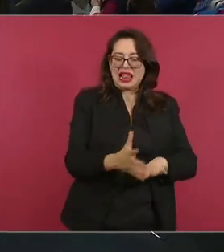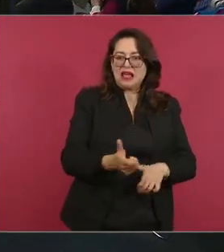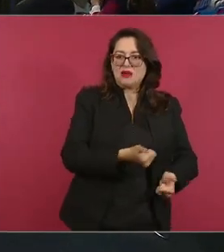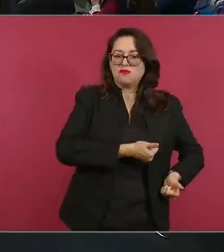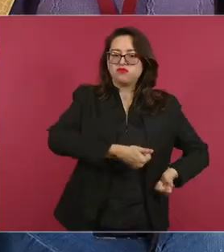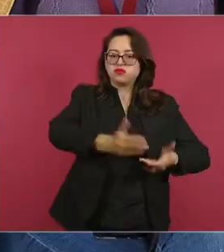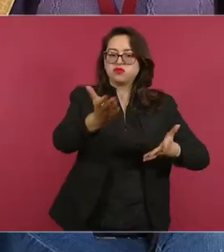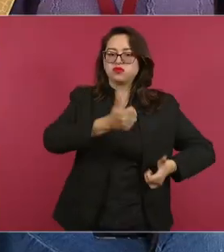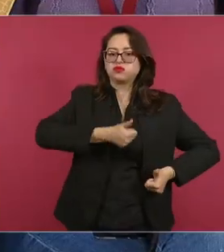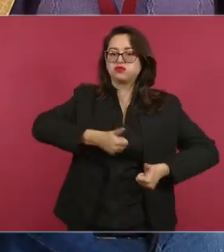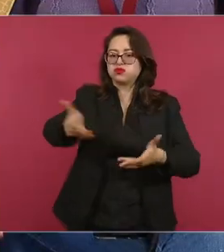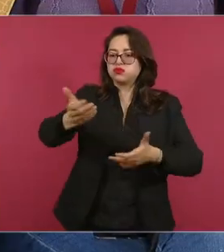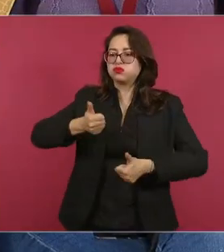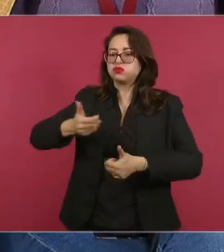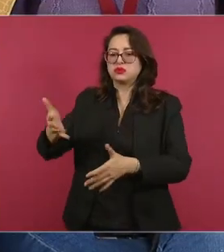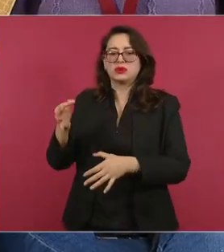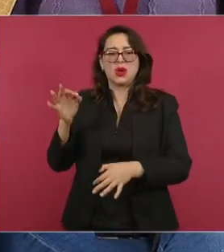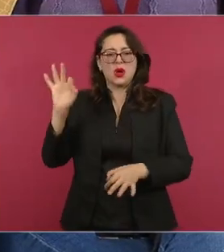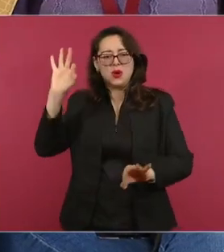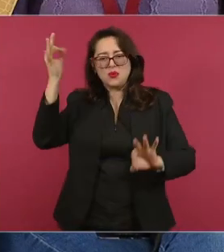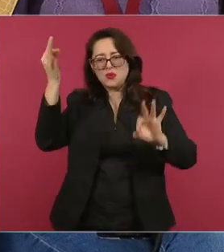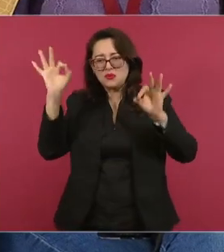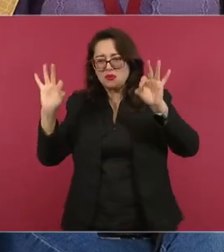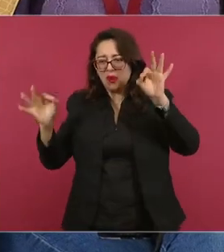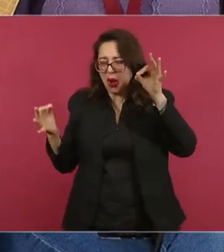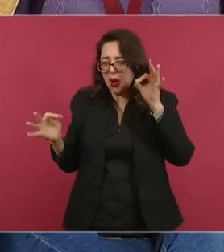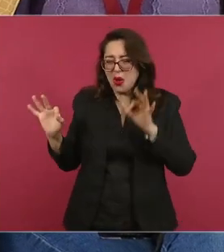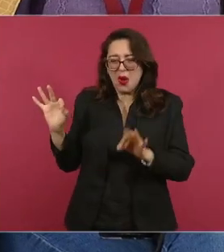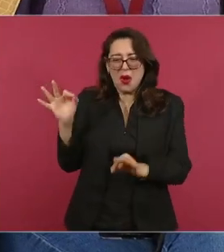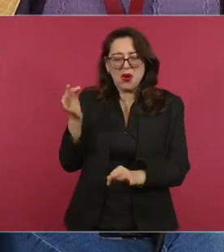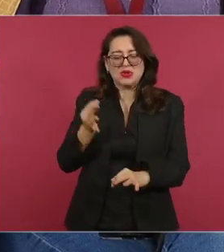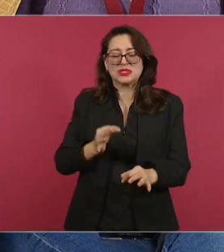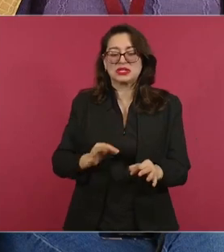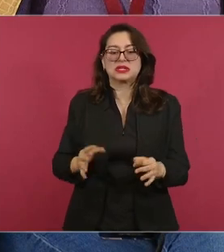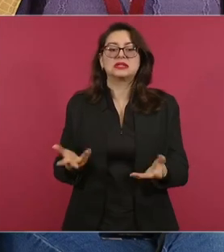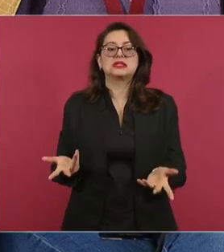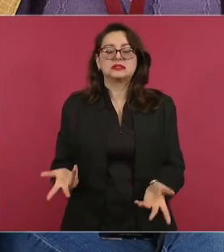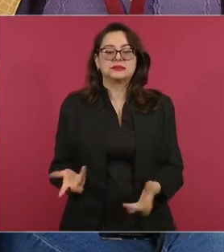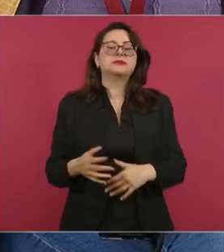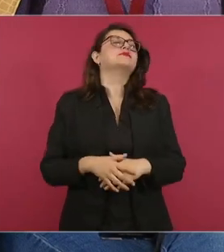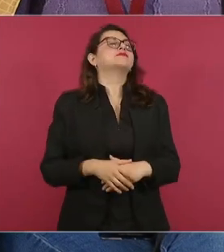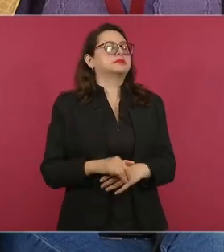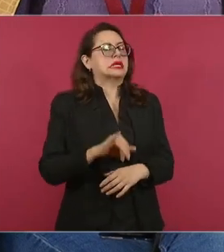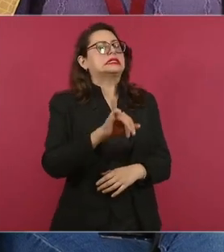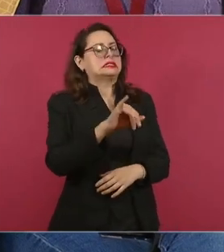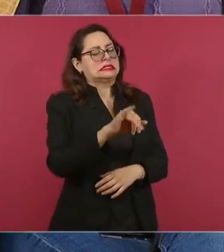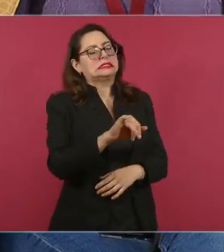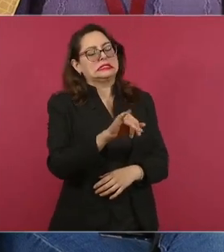ahí, verlo. Sí. Hay niños, hay niñas, sí. Hay mujeres embarazadas. Puede ser que en una primera